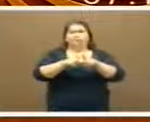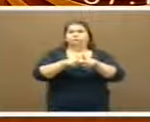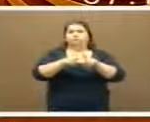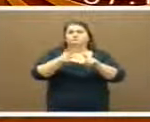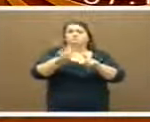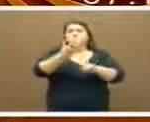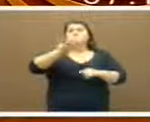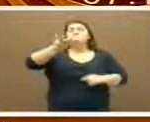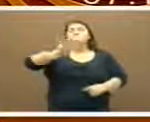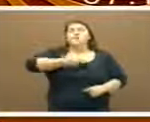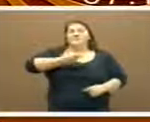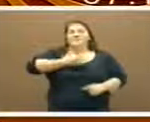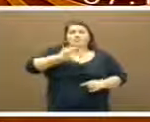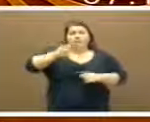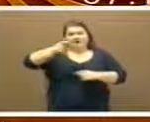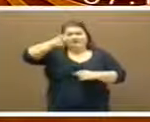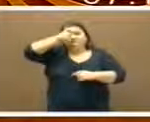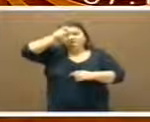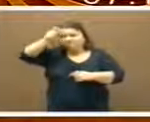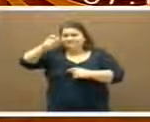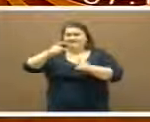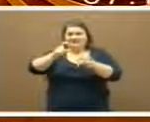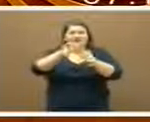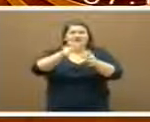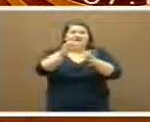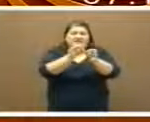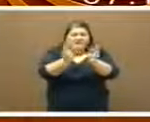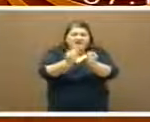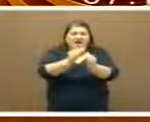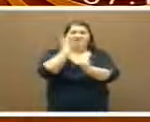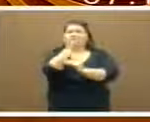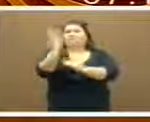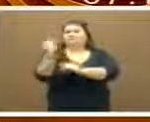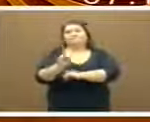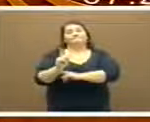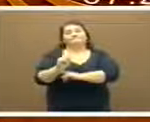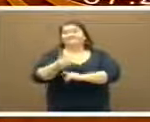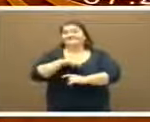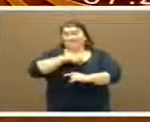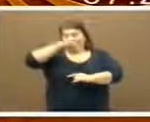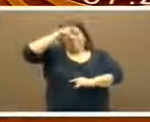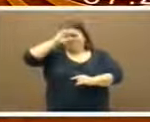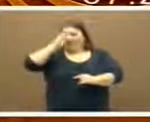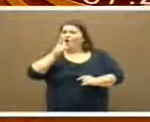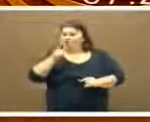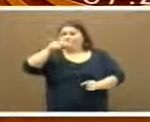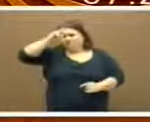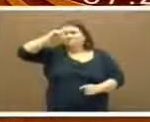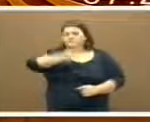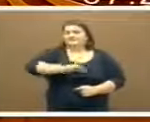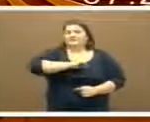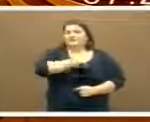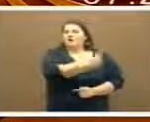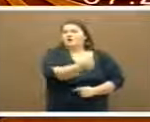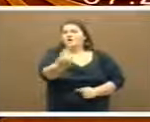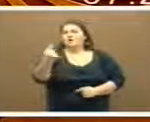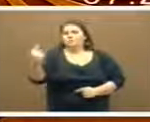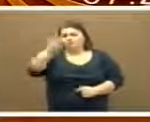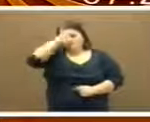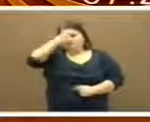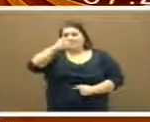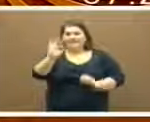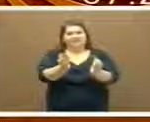cada uno de los municipios y entidades locales que integran nuestra región. Más bien, al contrario, se preocupa enormemente por todos y cada uno de los